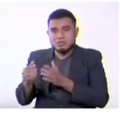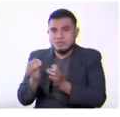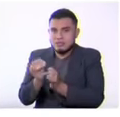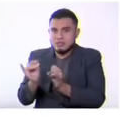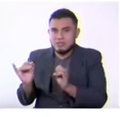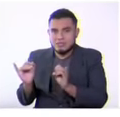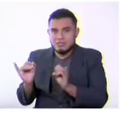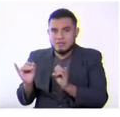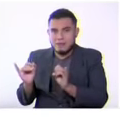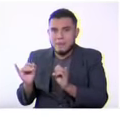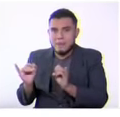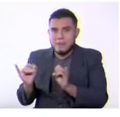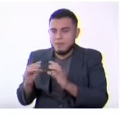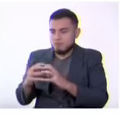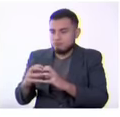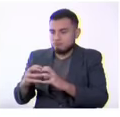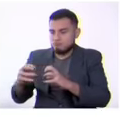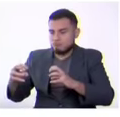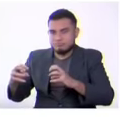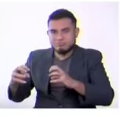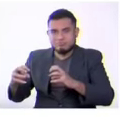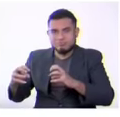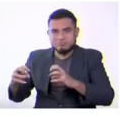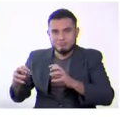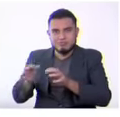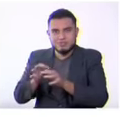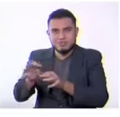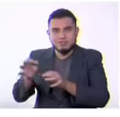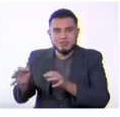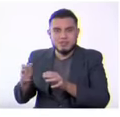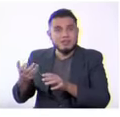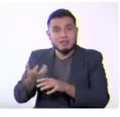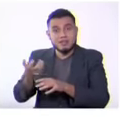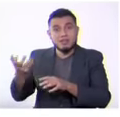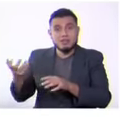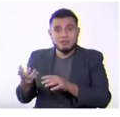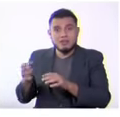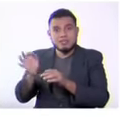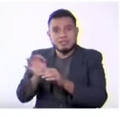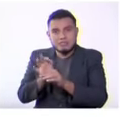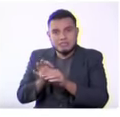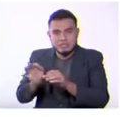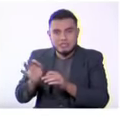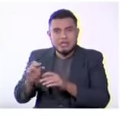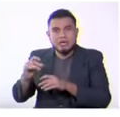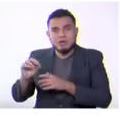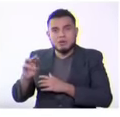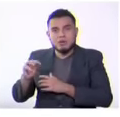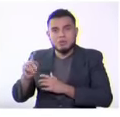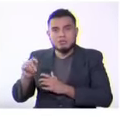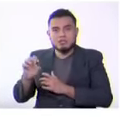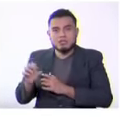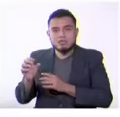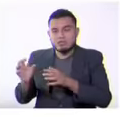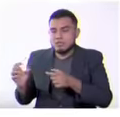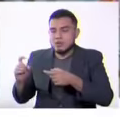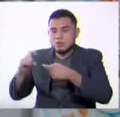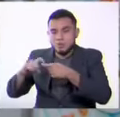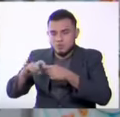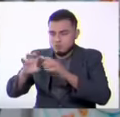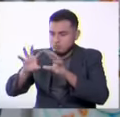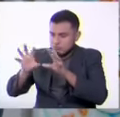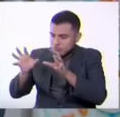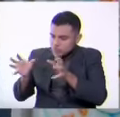independientemente una división celular. En cada célula, nuevamente las cromátidas se unen a los microtúbulos en